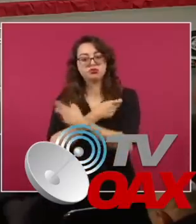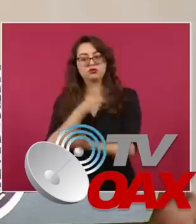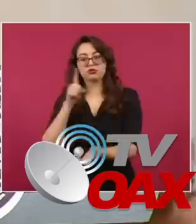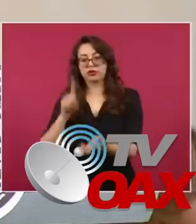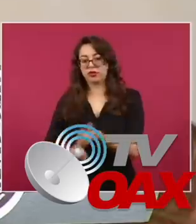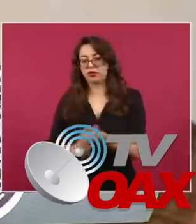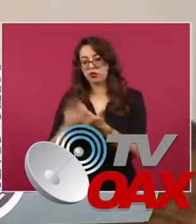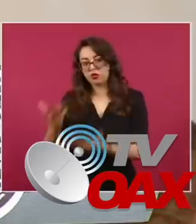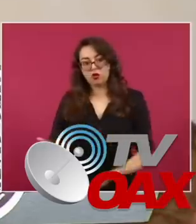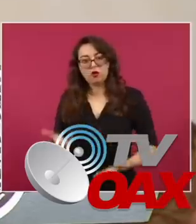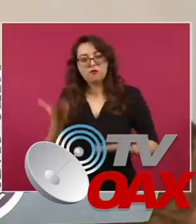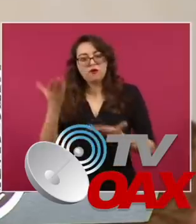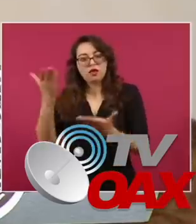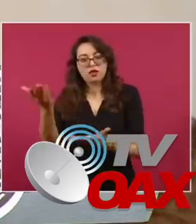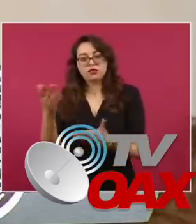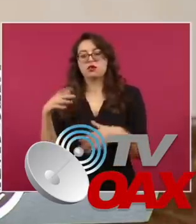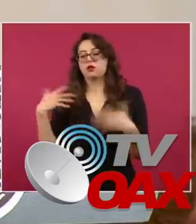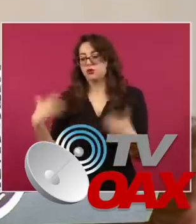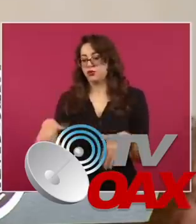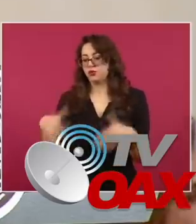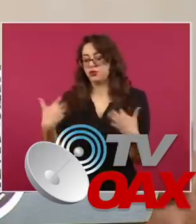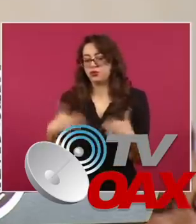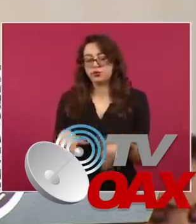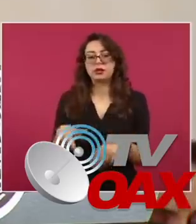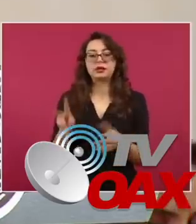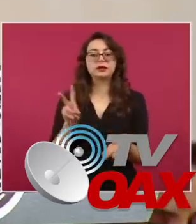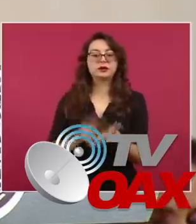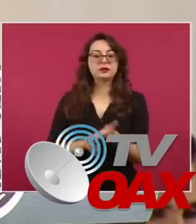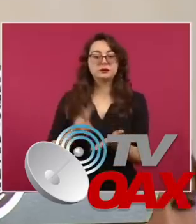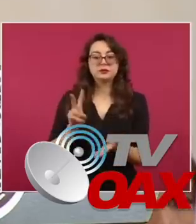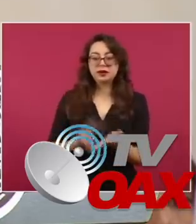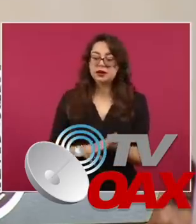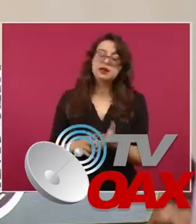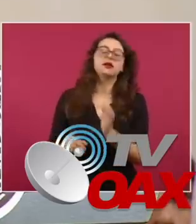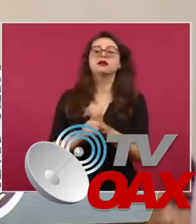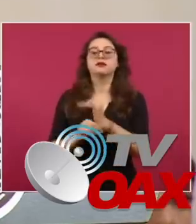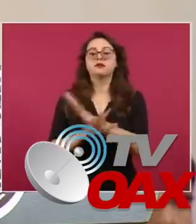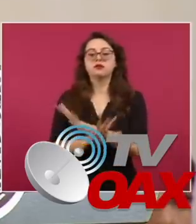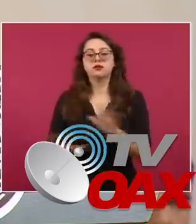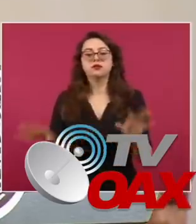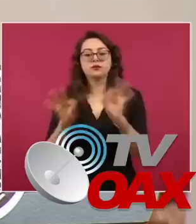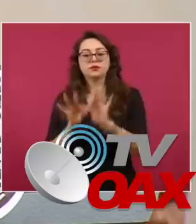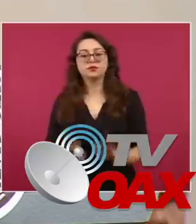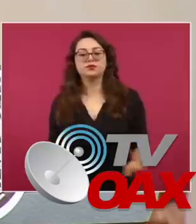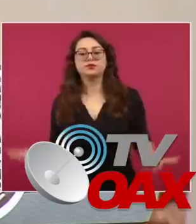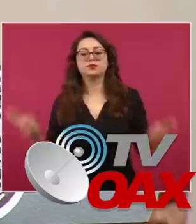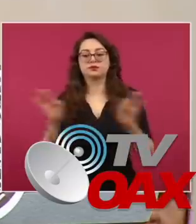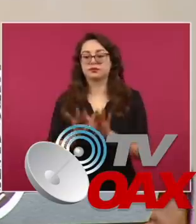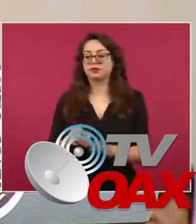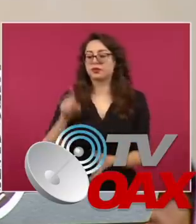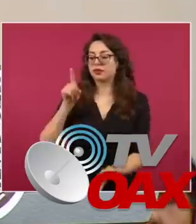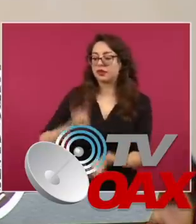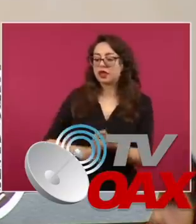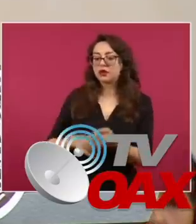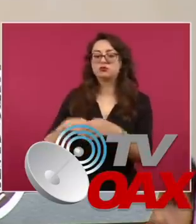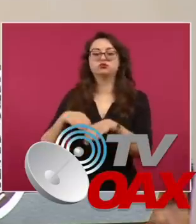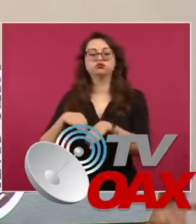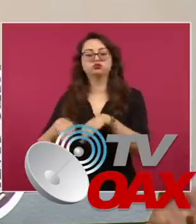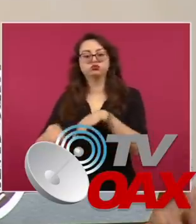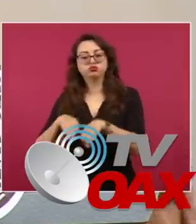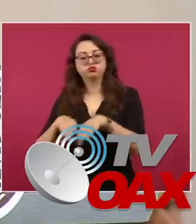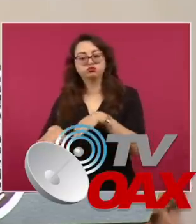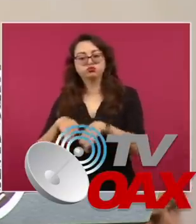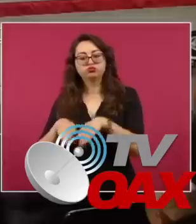y estamos recuperando valiosa información. En este tramo se trabajó, como hemos informado, con